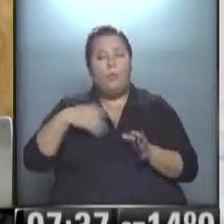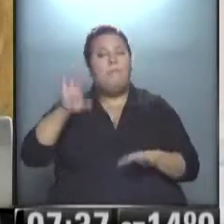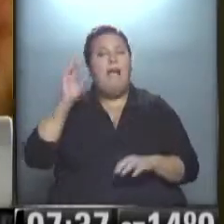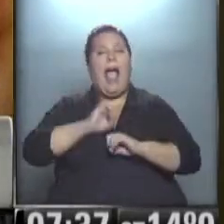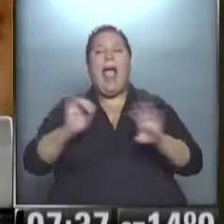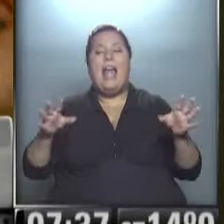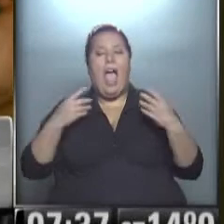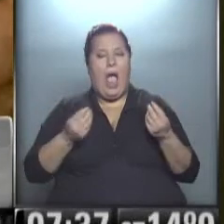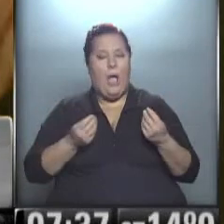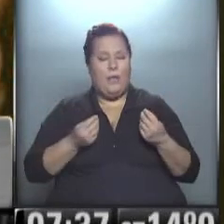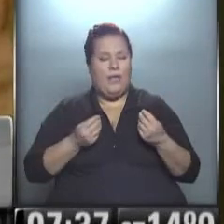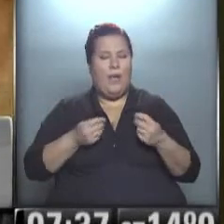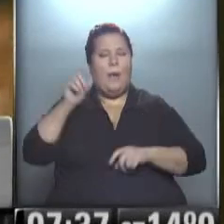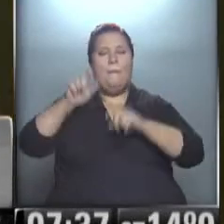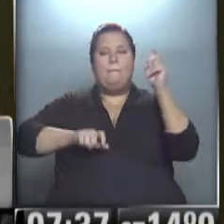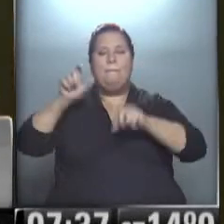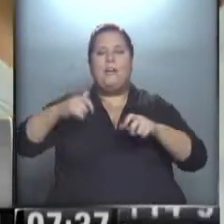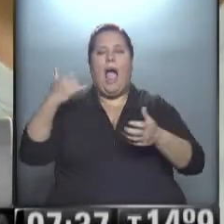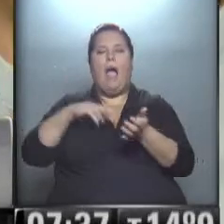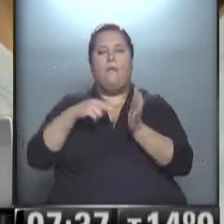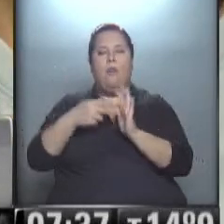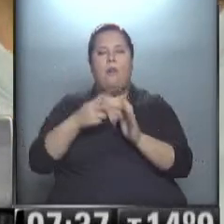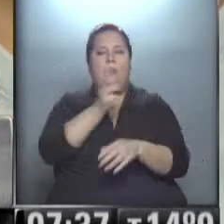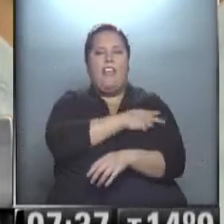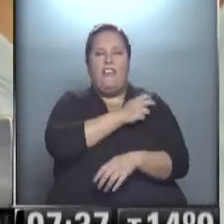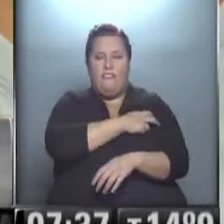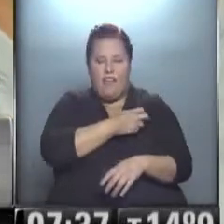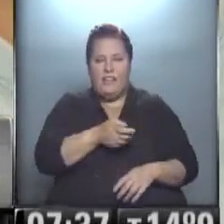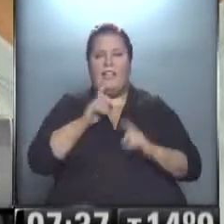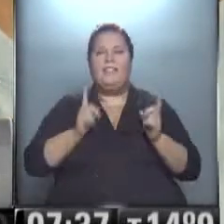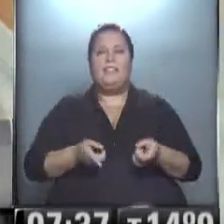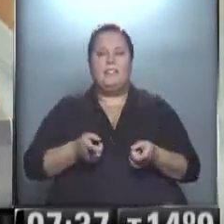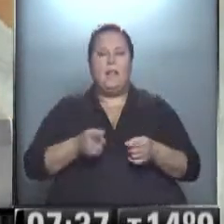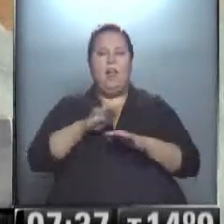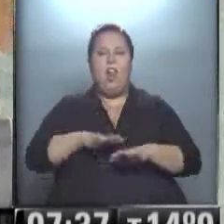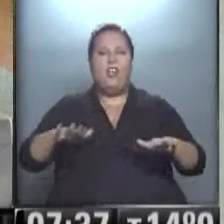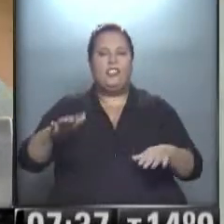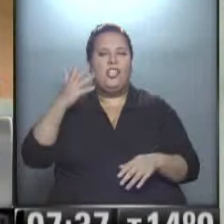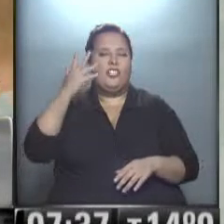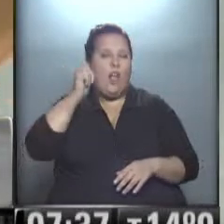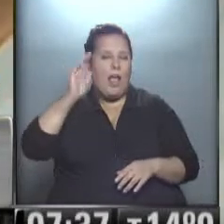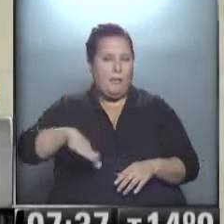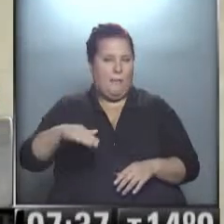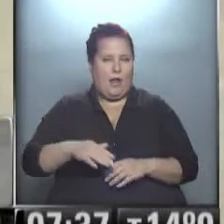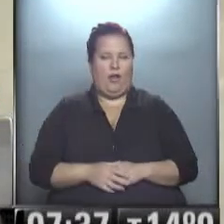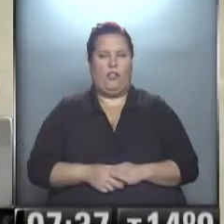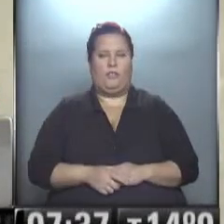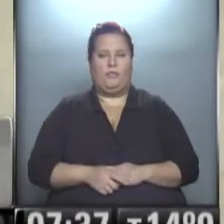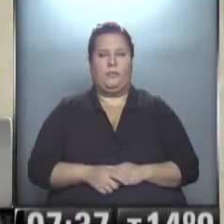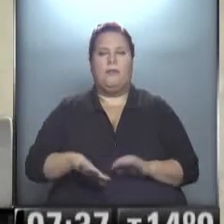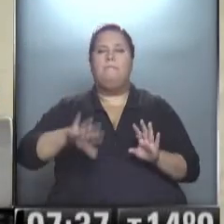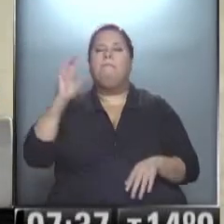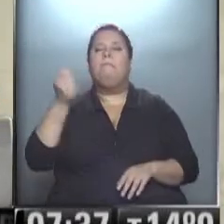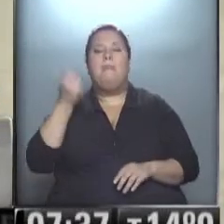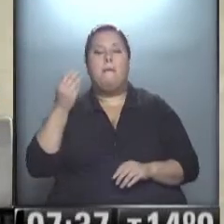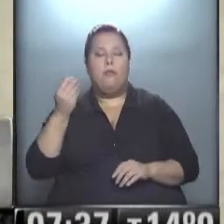gravemente las personas que tienen problemas con las defensas y a los niños menores de 5 años fundamentalmente